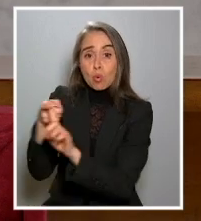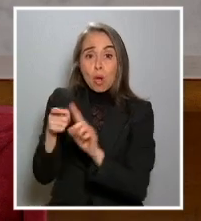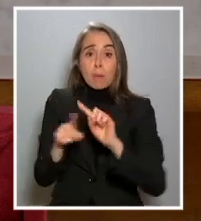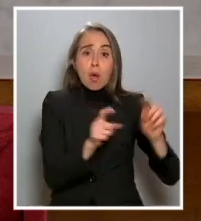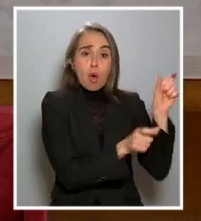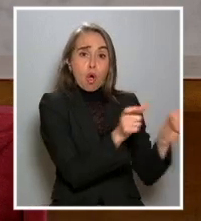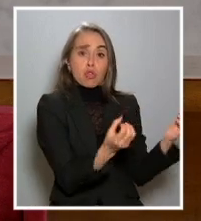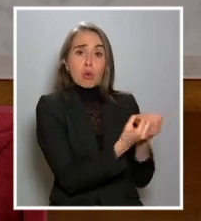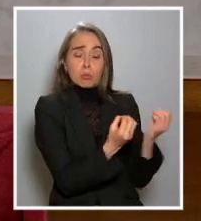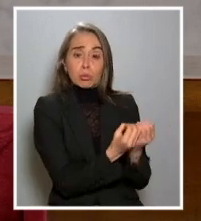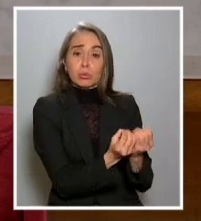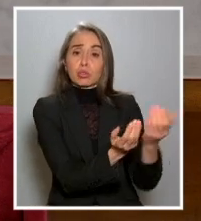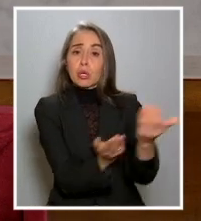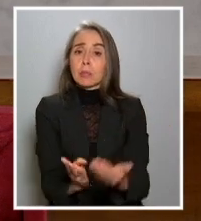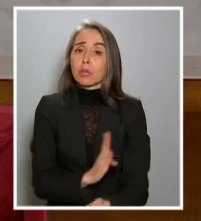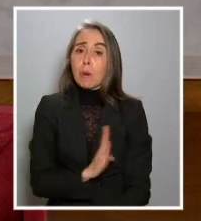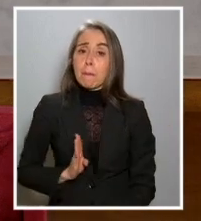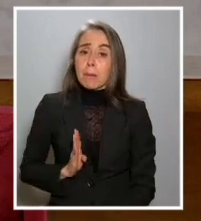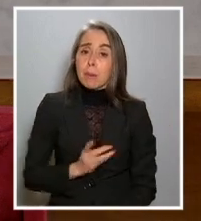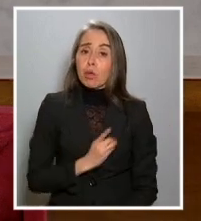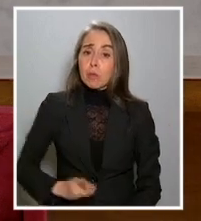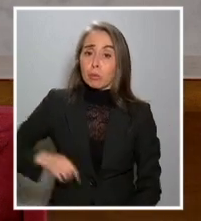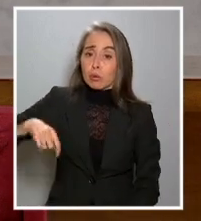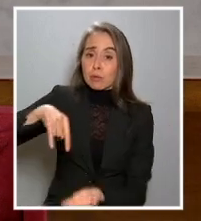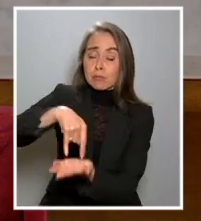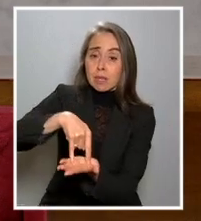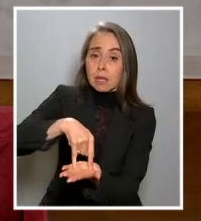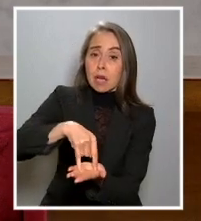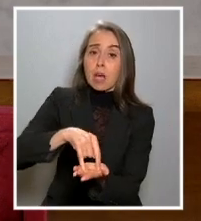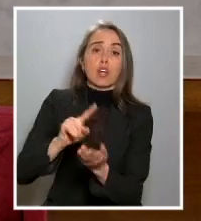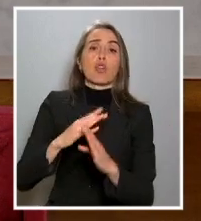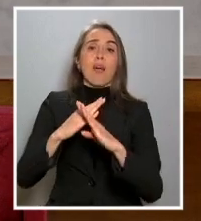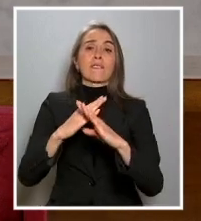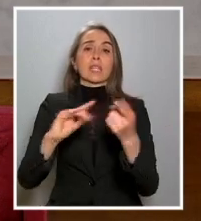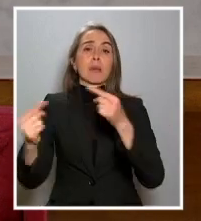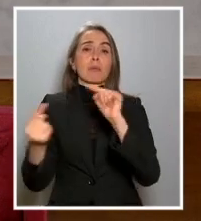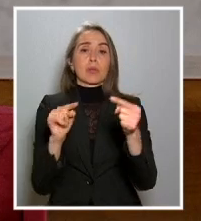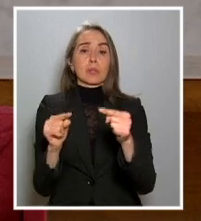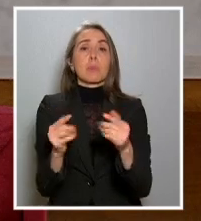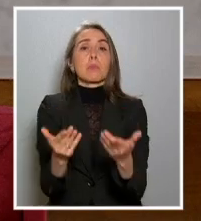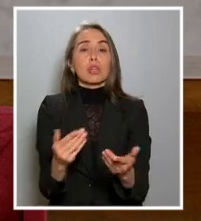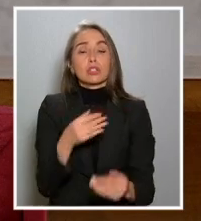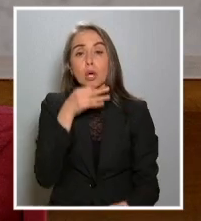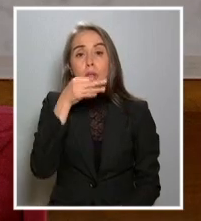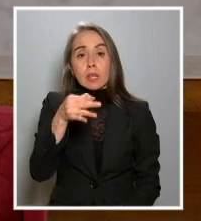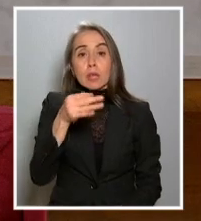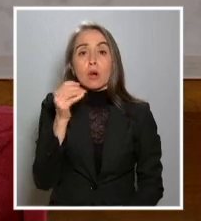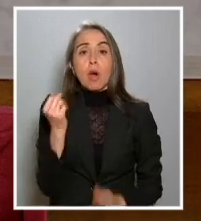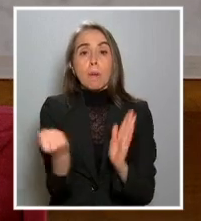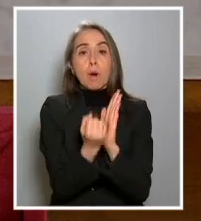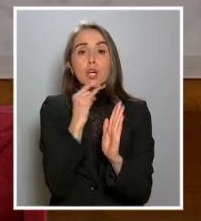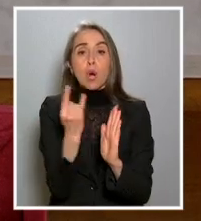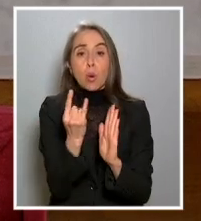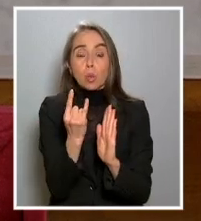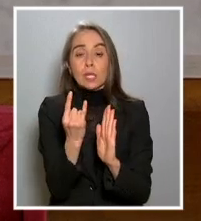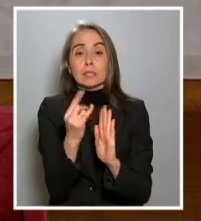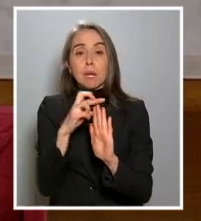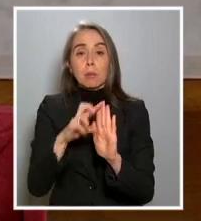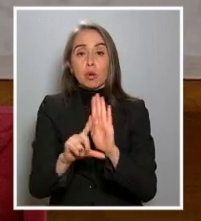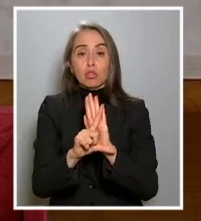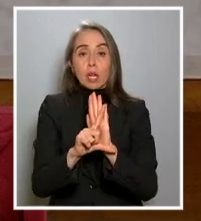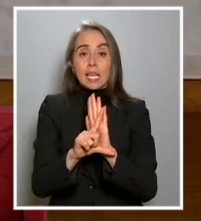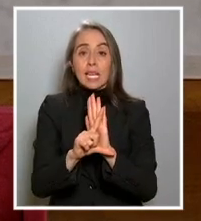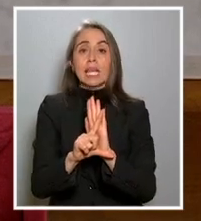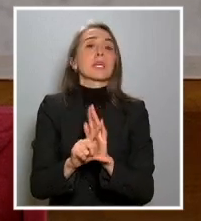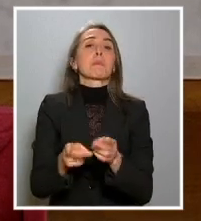otros, invito a este Congreso a no evitar este debate. Por ello, anuncio que pondré urgencia e impulsaremos el proyecto de